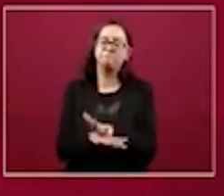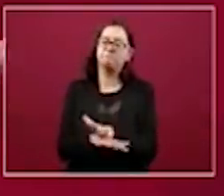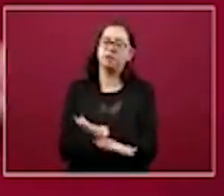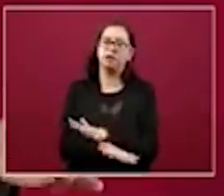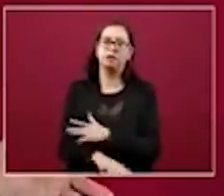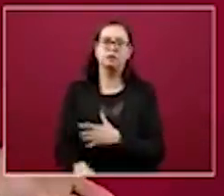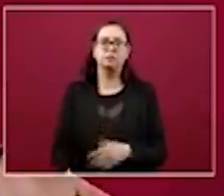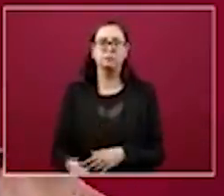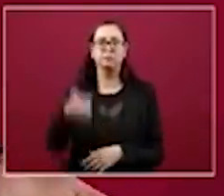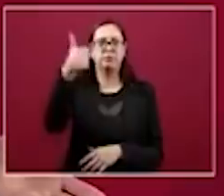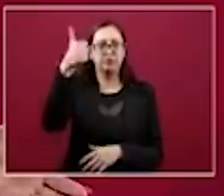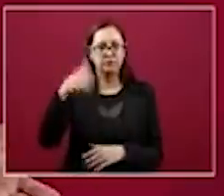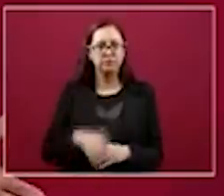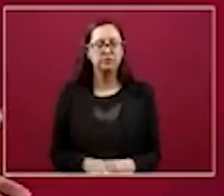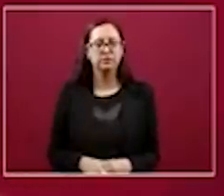¿Cuándo